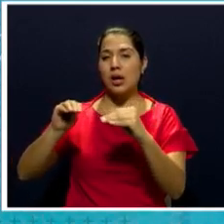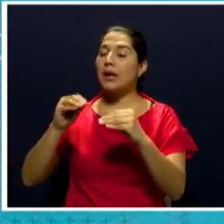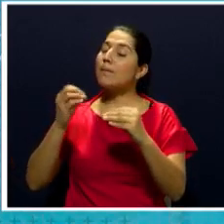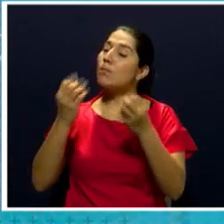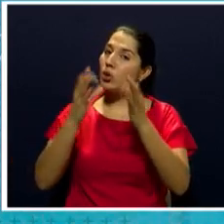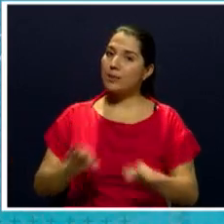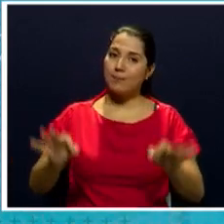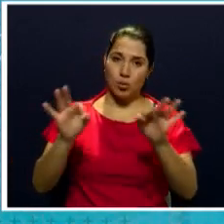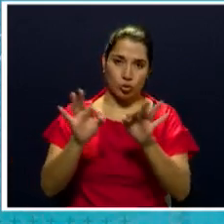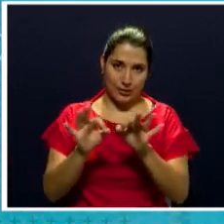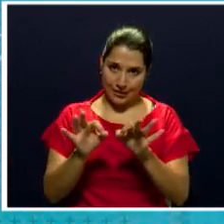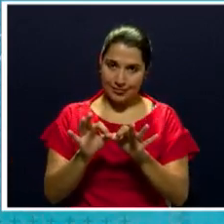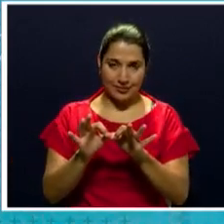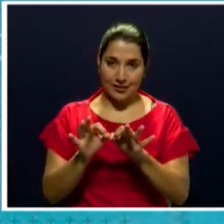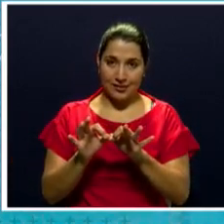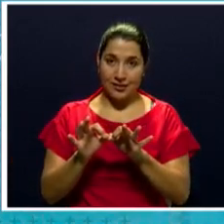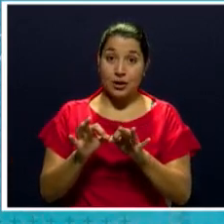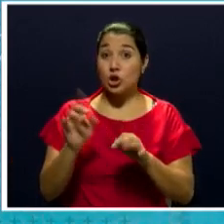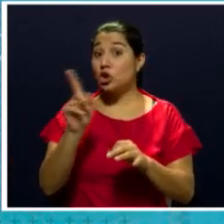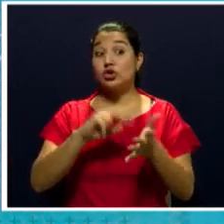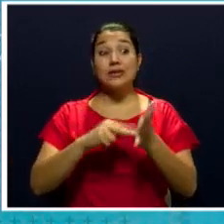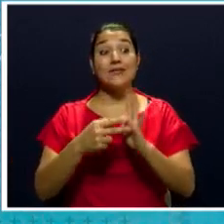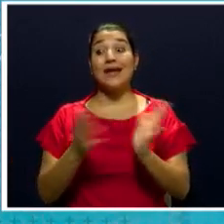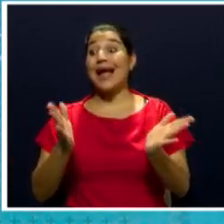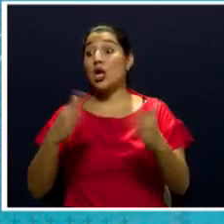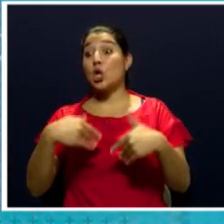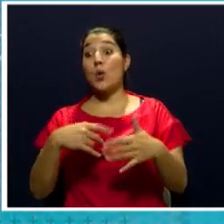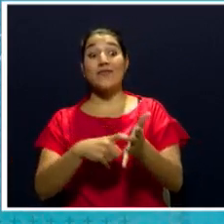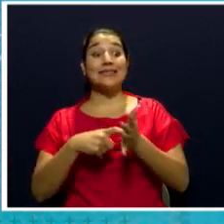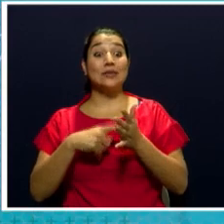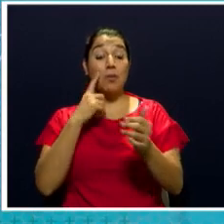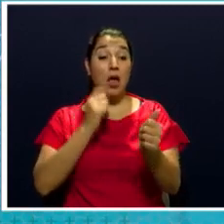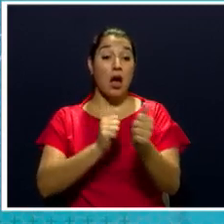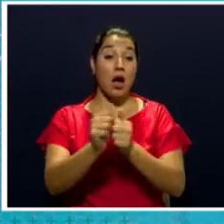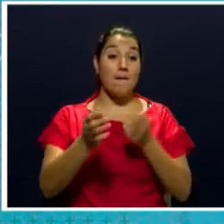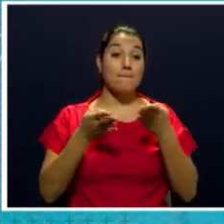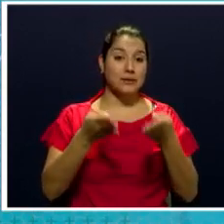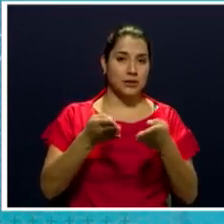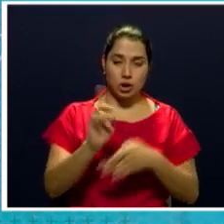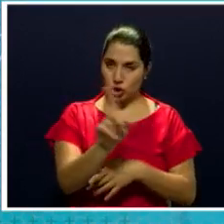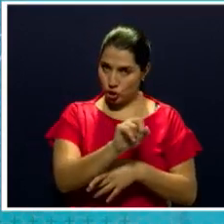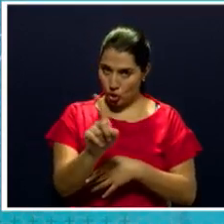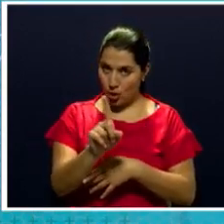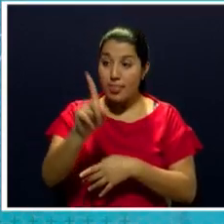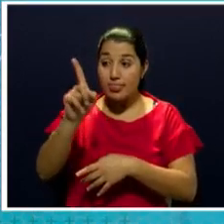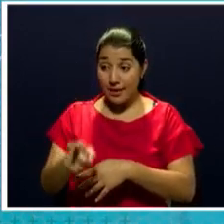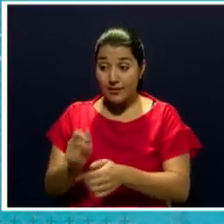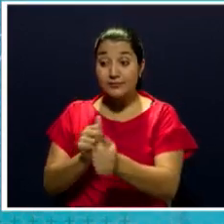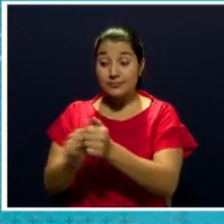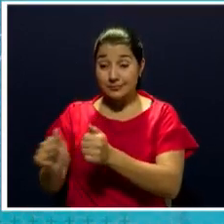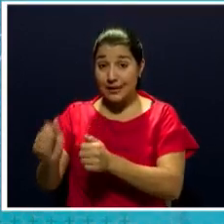no es que no hay ningún requisito para aprobar bachillerato, el requisito es aprobar debidamente las asignaturas, y eso implica pues que haya un